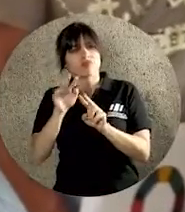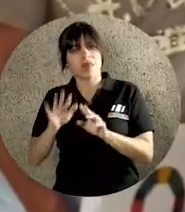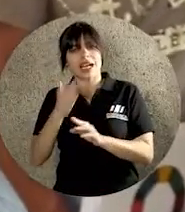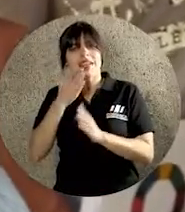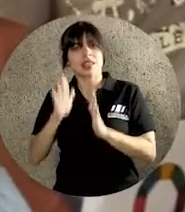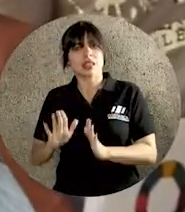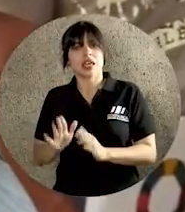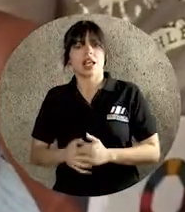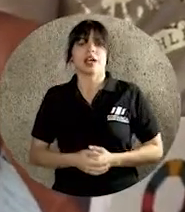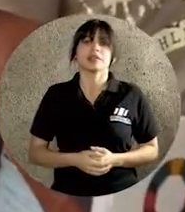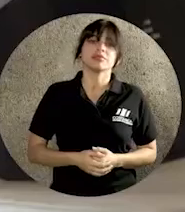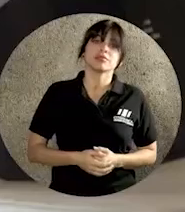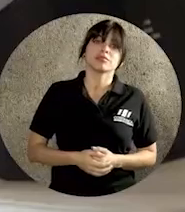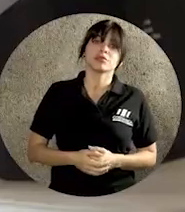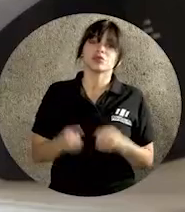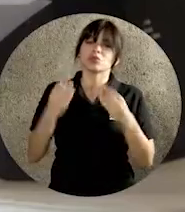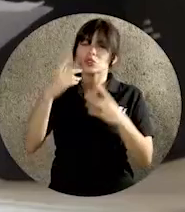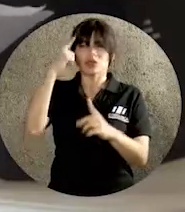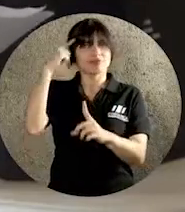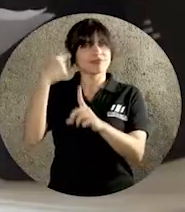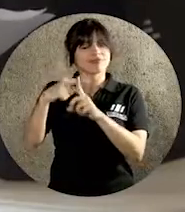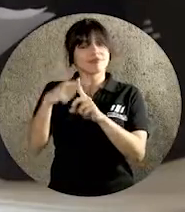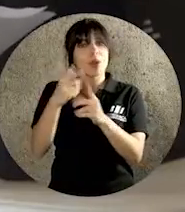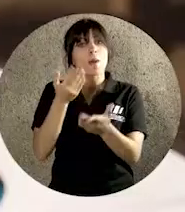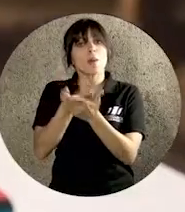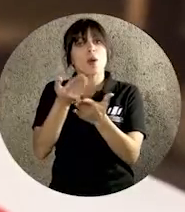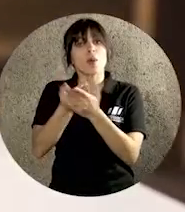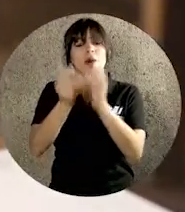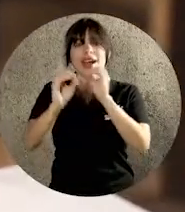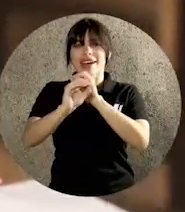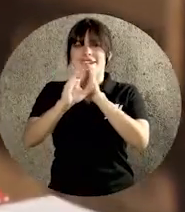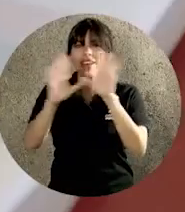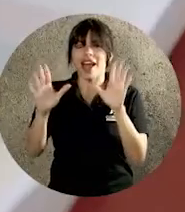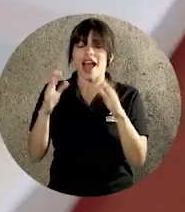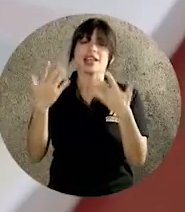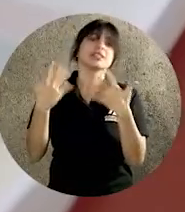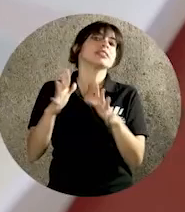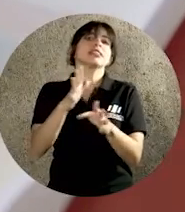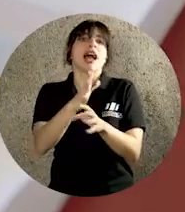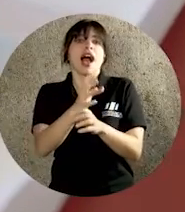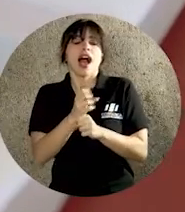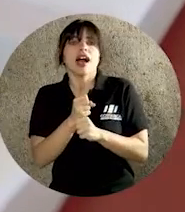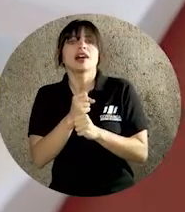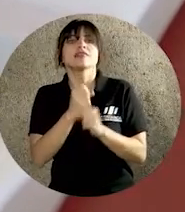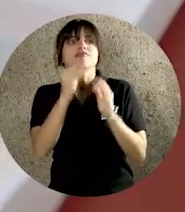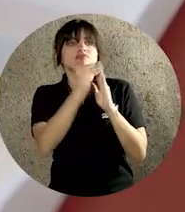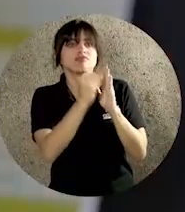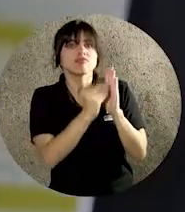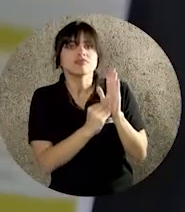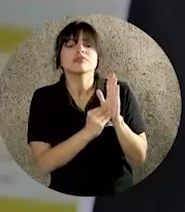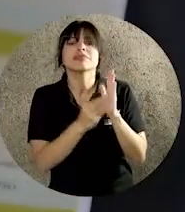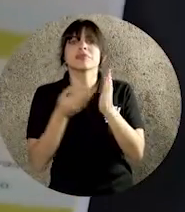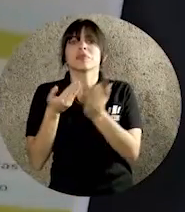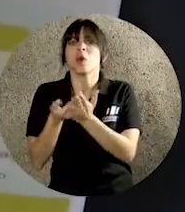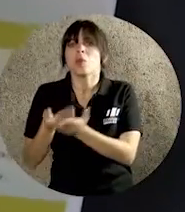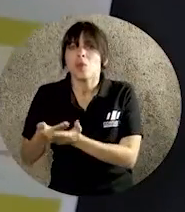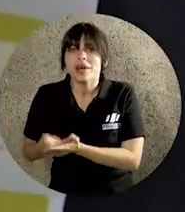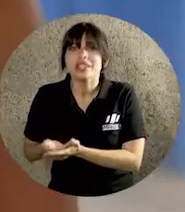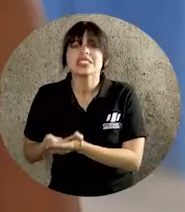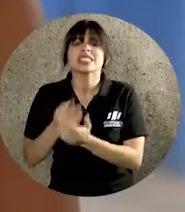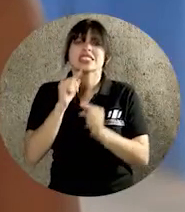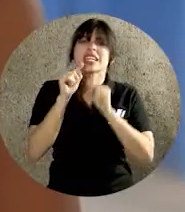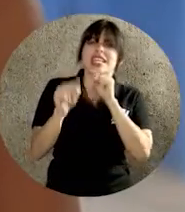indígena. Con mucho optimismo y propuestas claras, hemos recibido anotaciones,